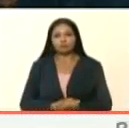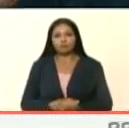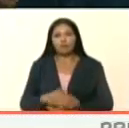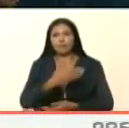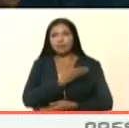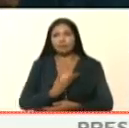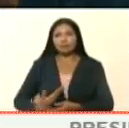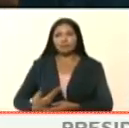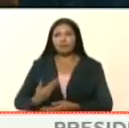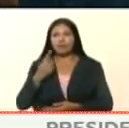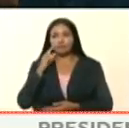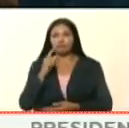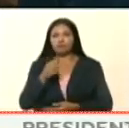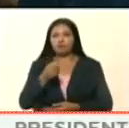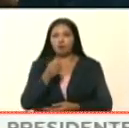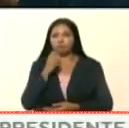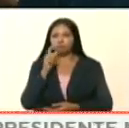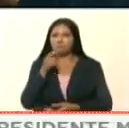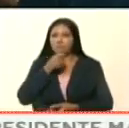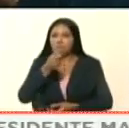les ha hecho una larga intervención,